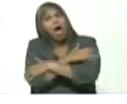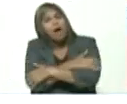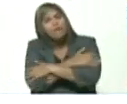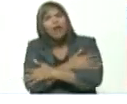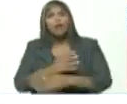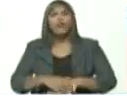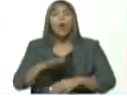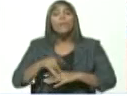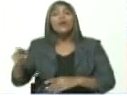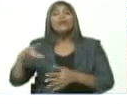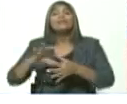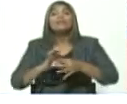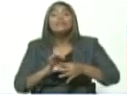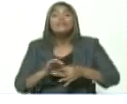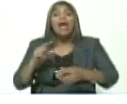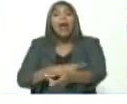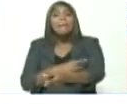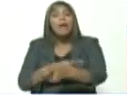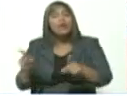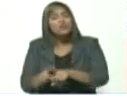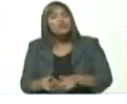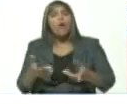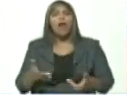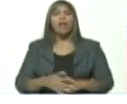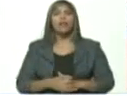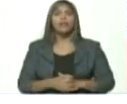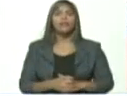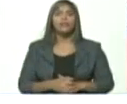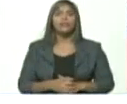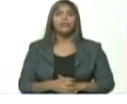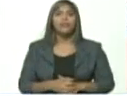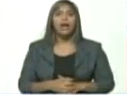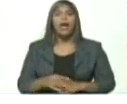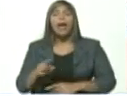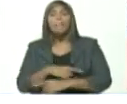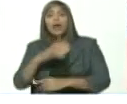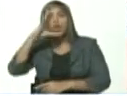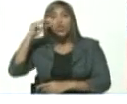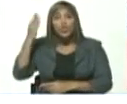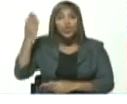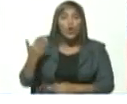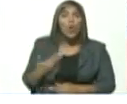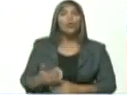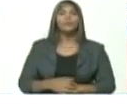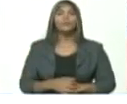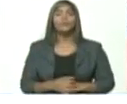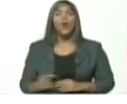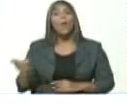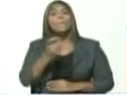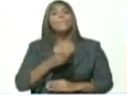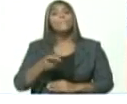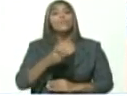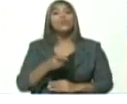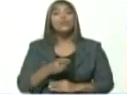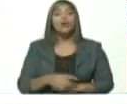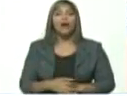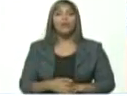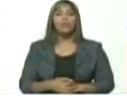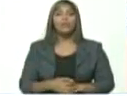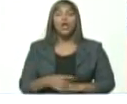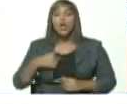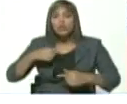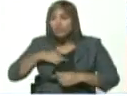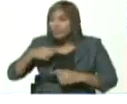porque son nuestros hermanos en Cristo, son nuestros hermanos en Dios. pero buscarlo, no permitir que